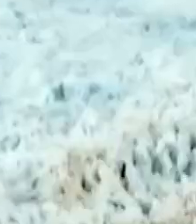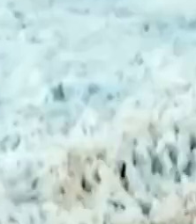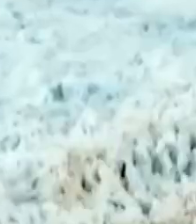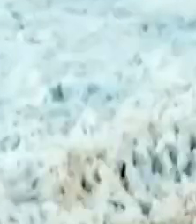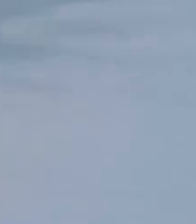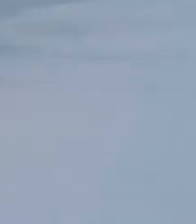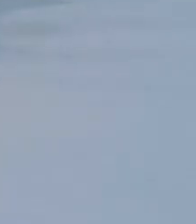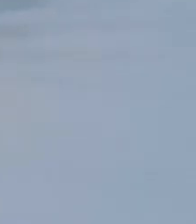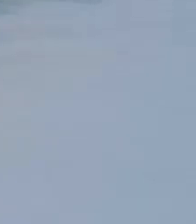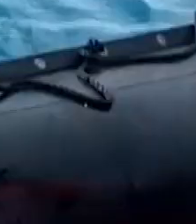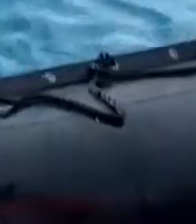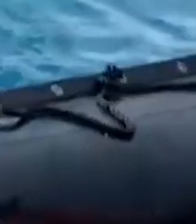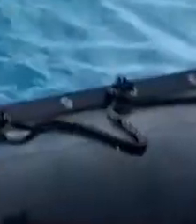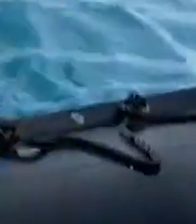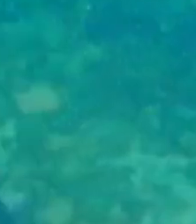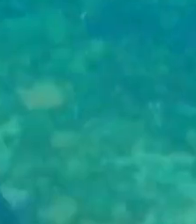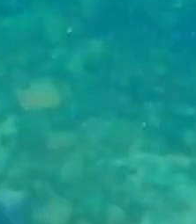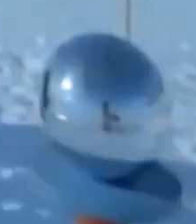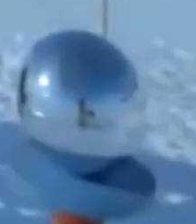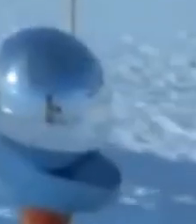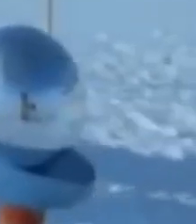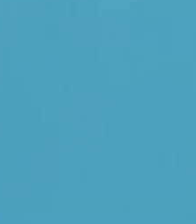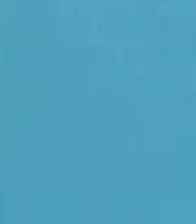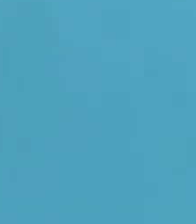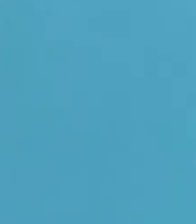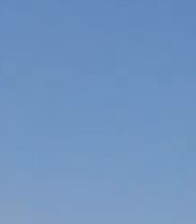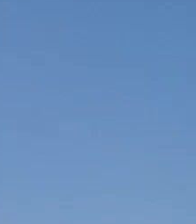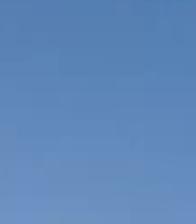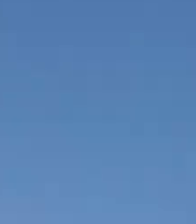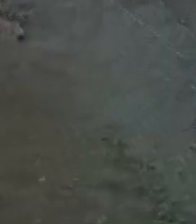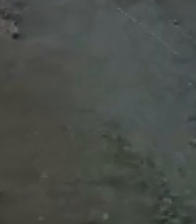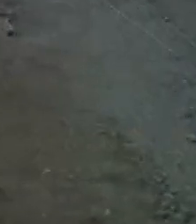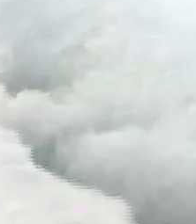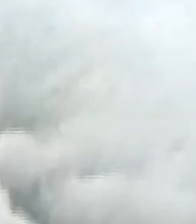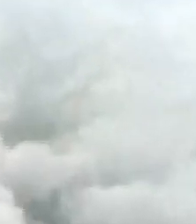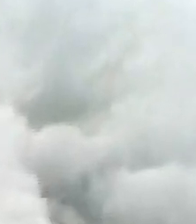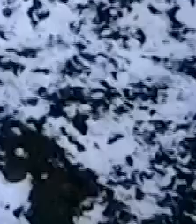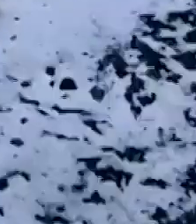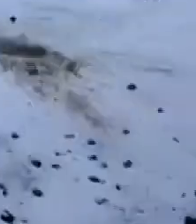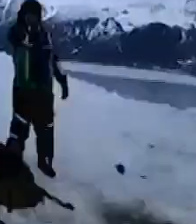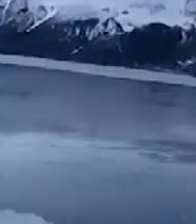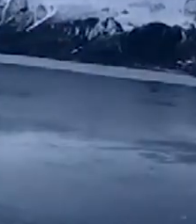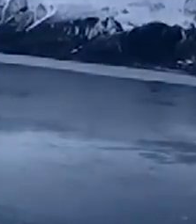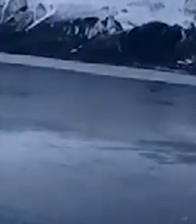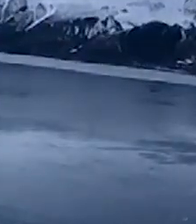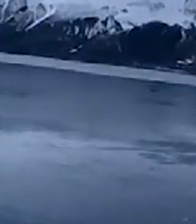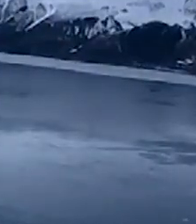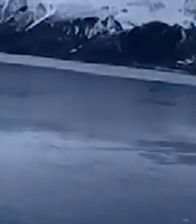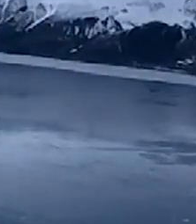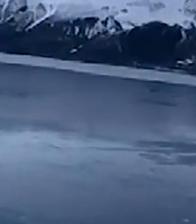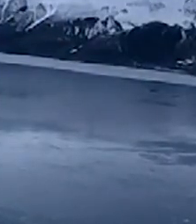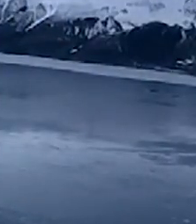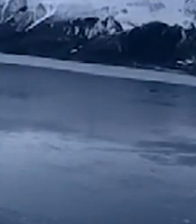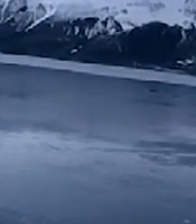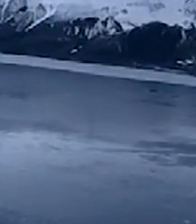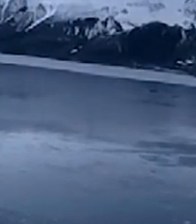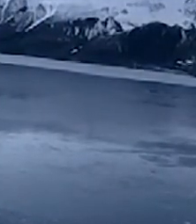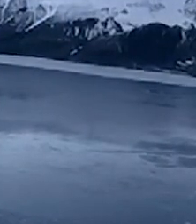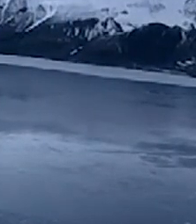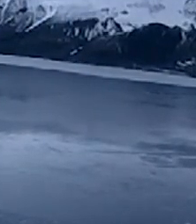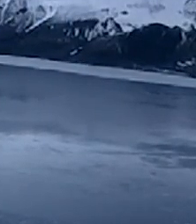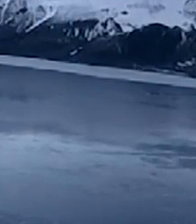realizan nuestros expedicionarios, pero a la vez dar una mirada de cerca al continente blanco. Antártida, alerta